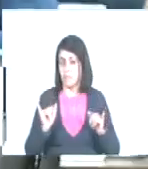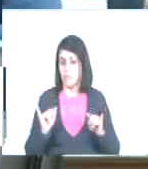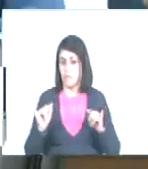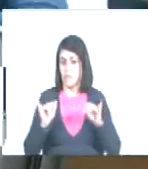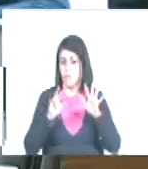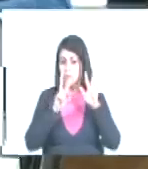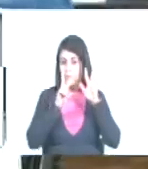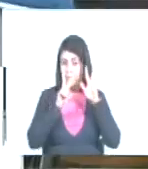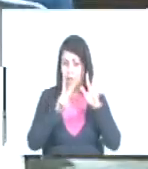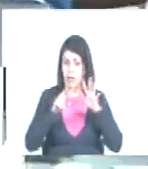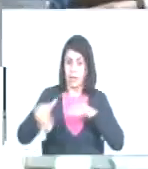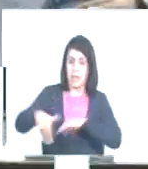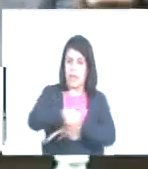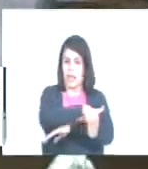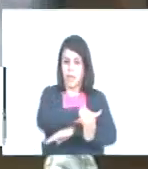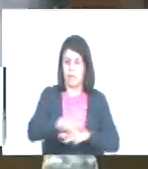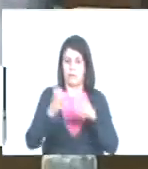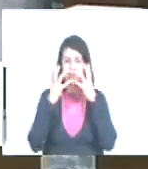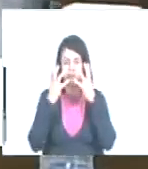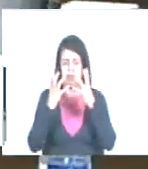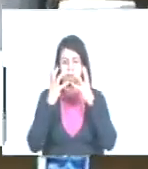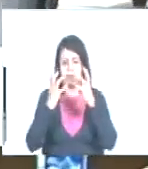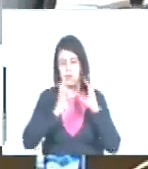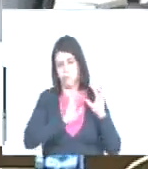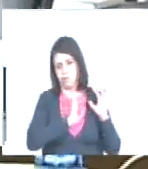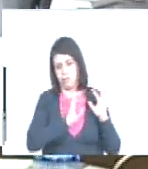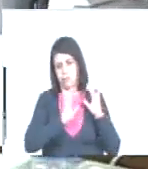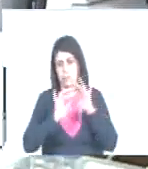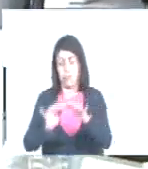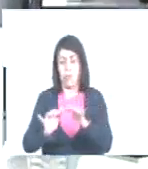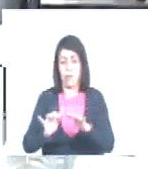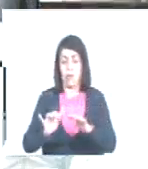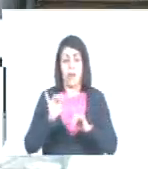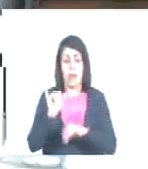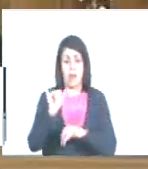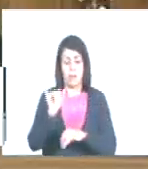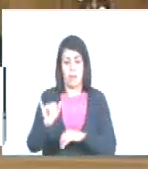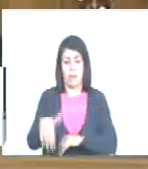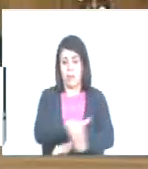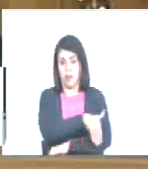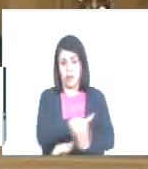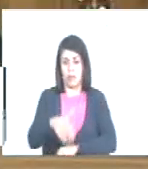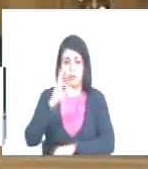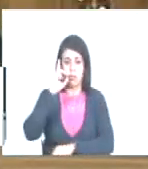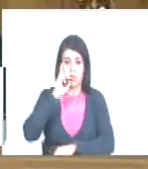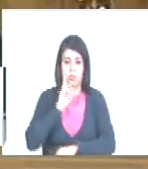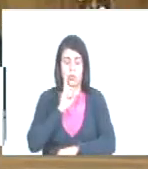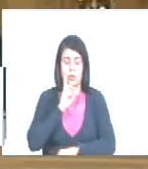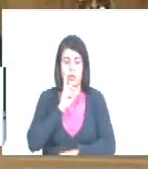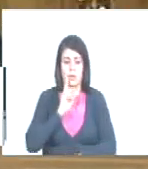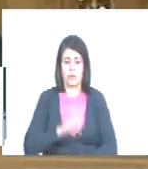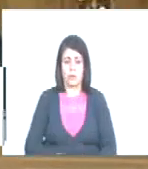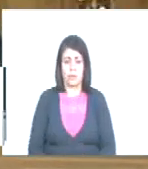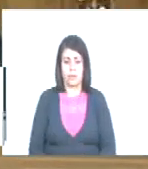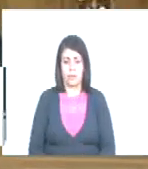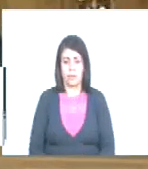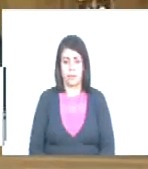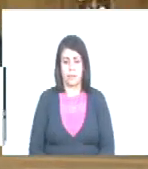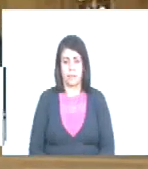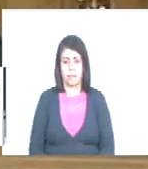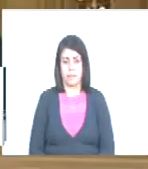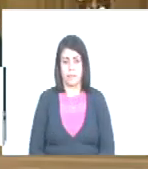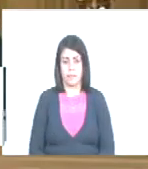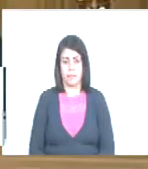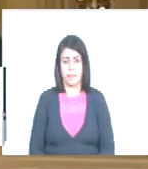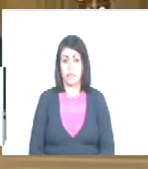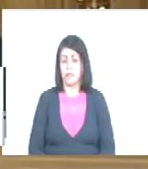7 avenidas llenas de pueblos, entre esas la propia Avenida Bolívar, y